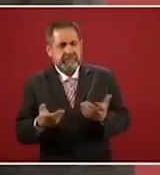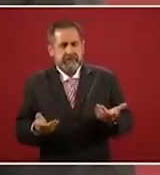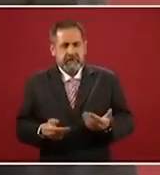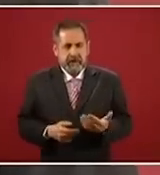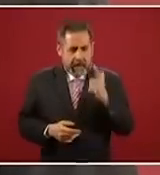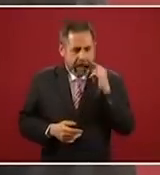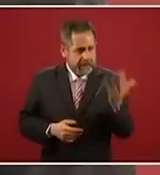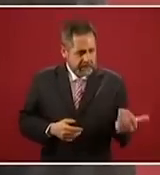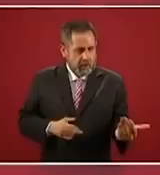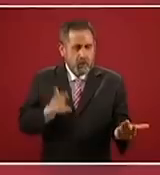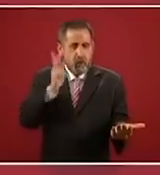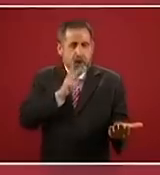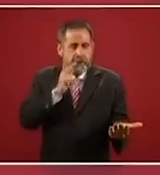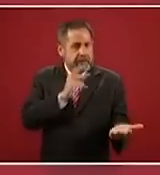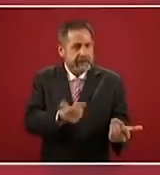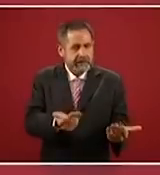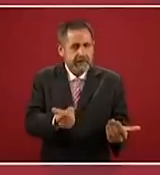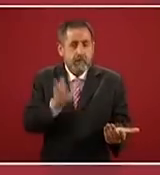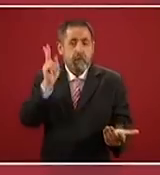Mándamelas.